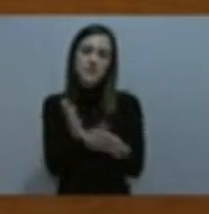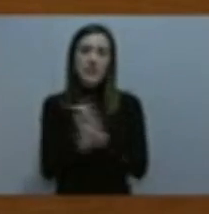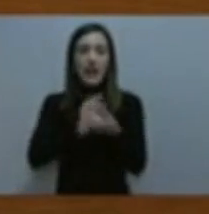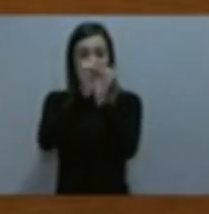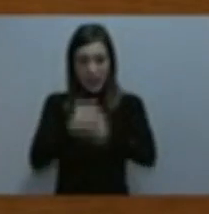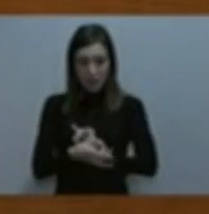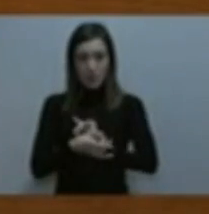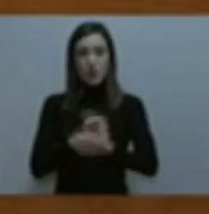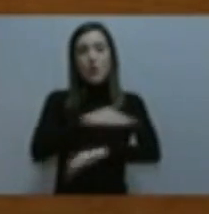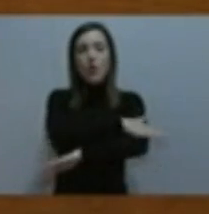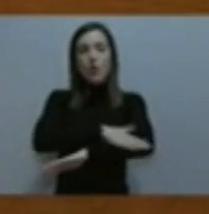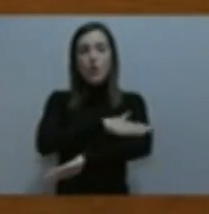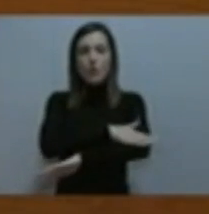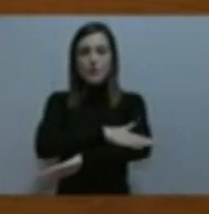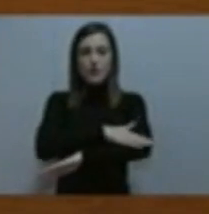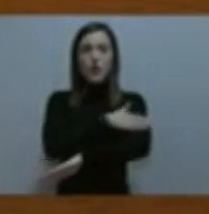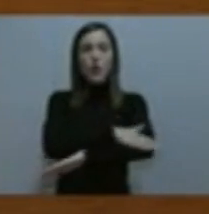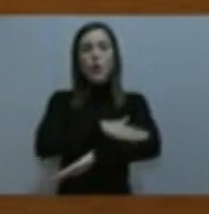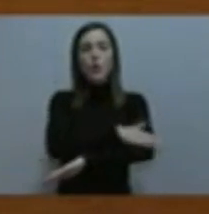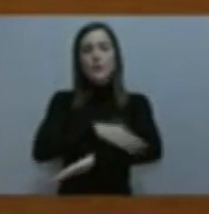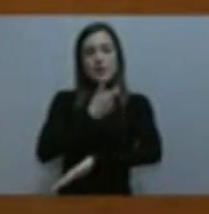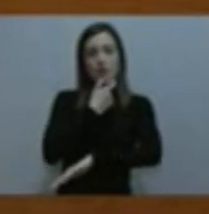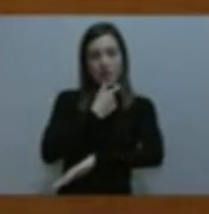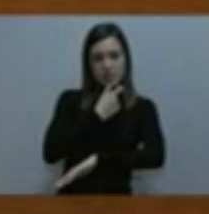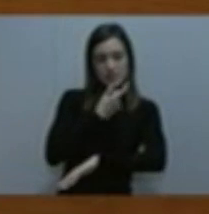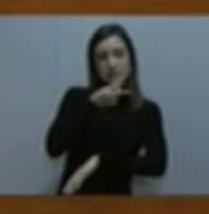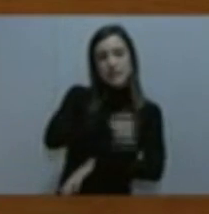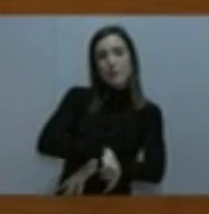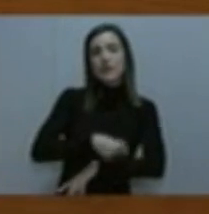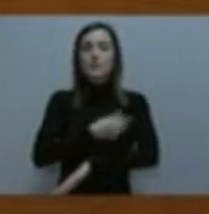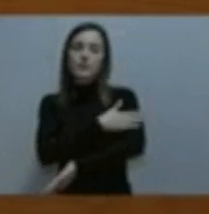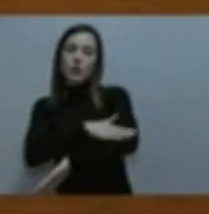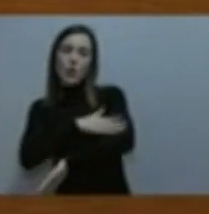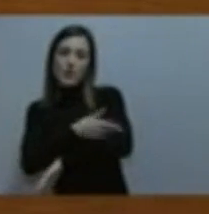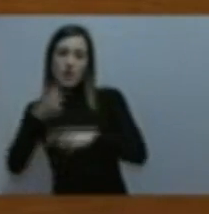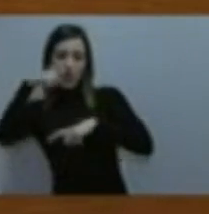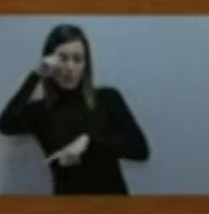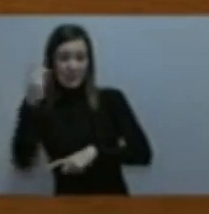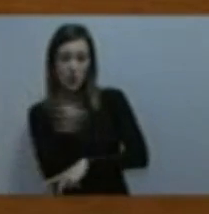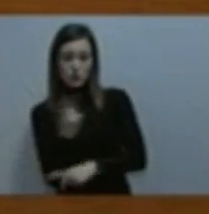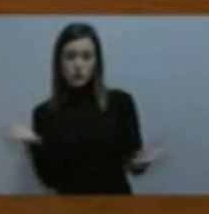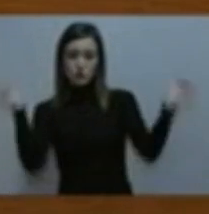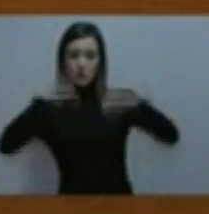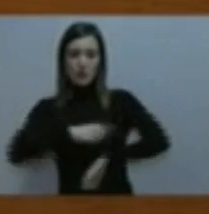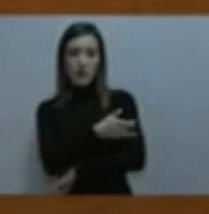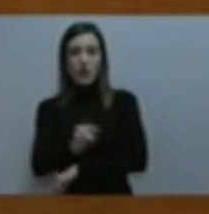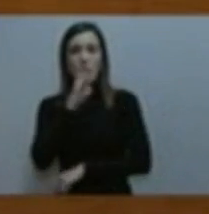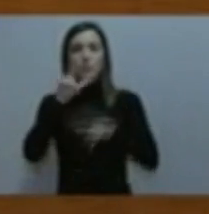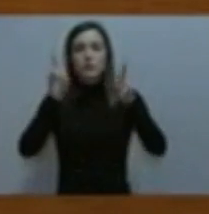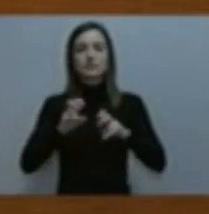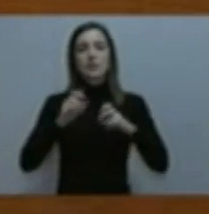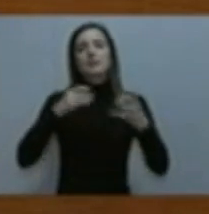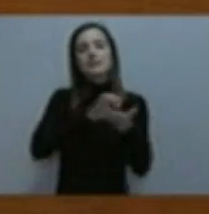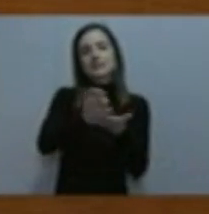el gobierno de Tini Areces y José Luis Rodríguez Zapatero en la planificación de los sectores de electricidad